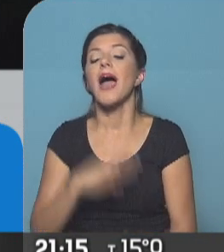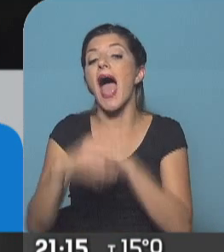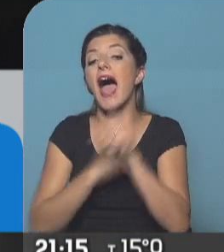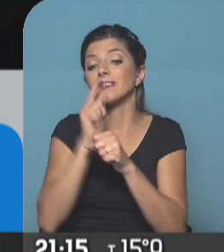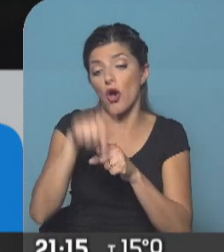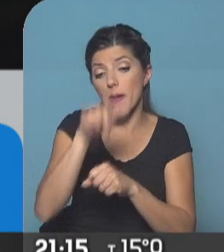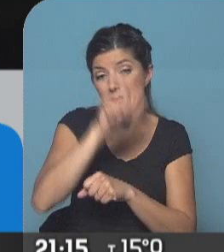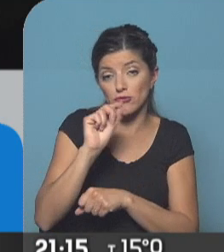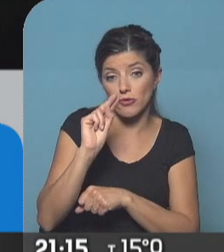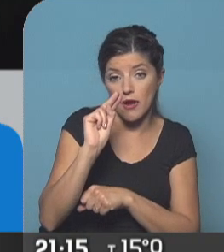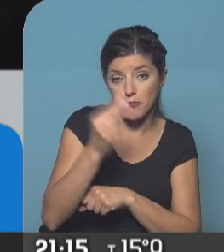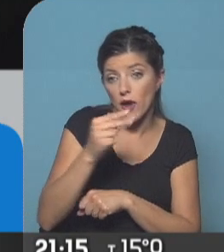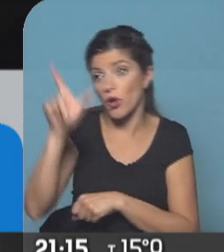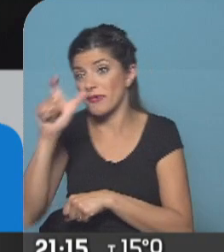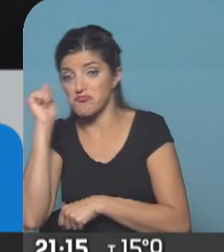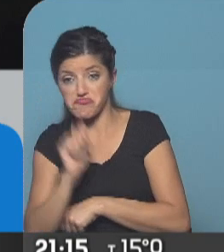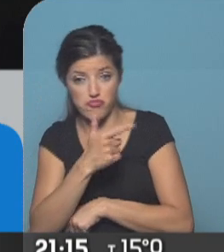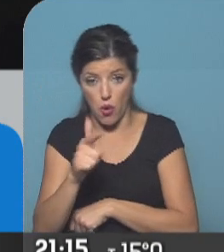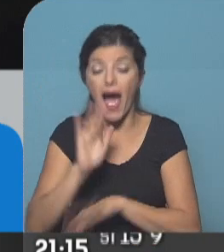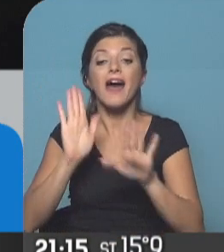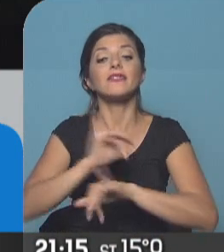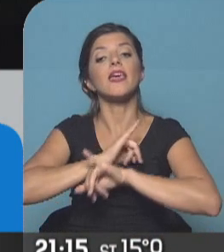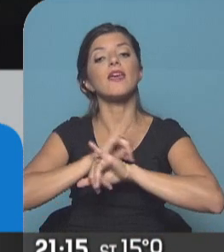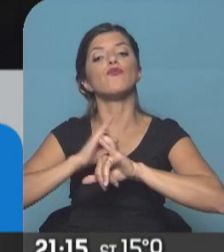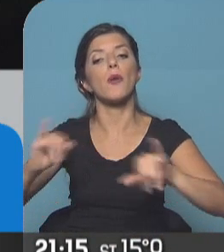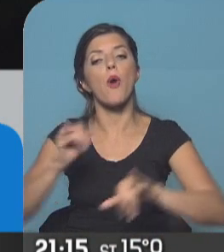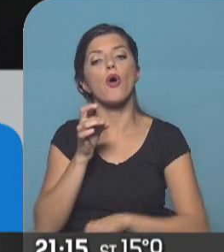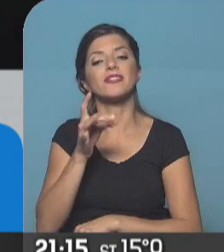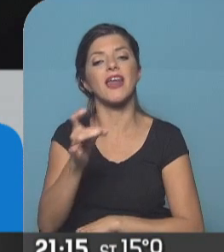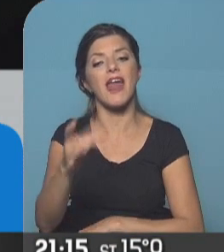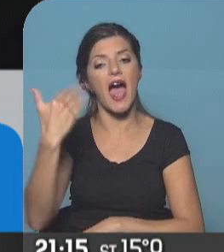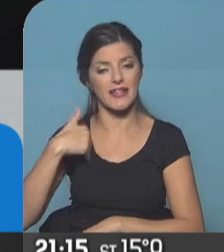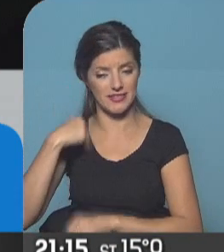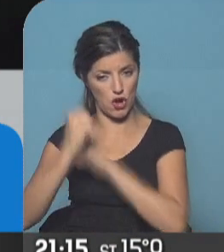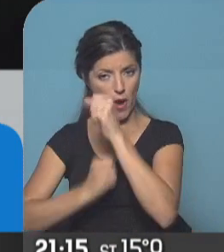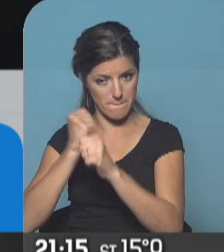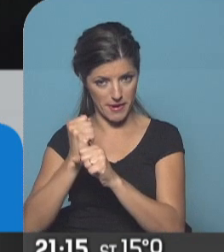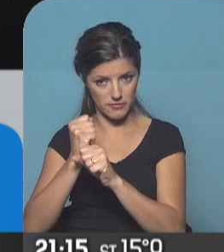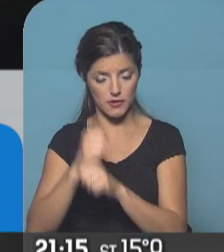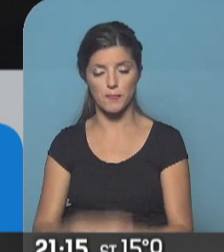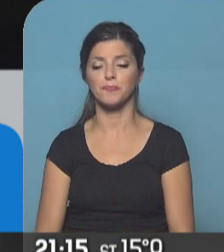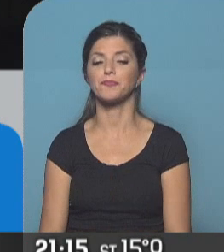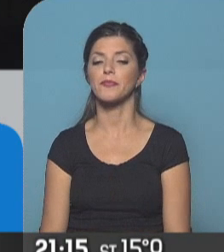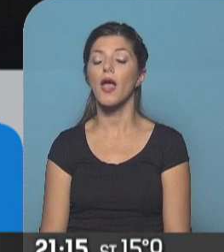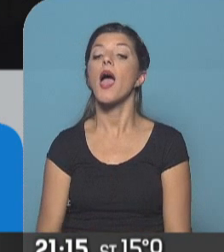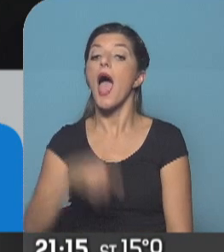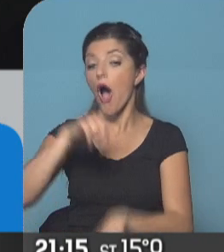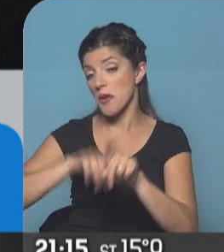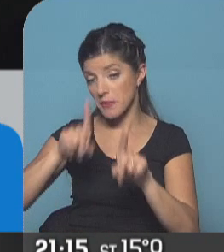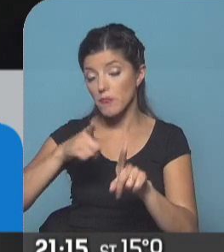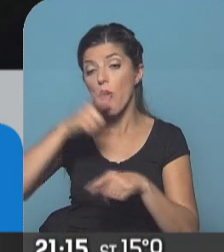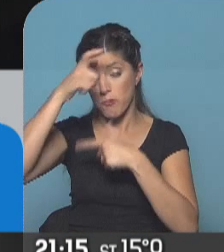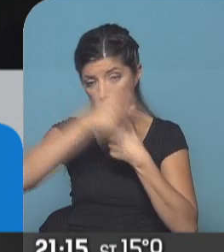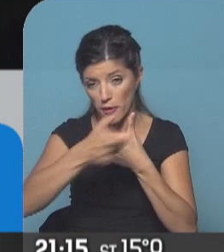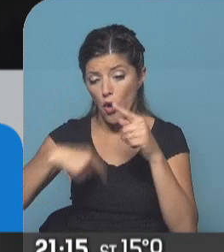ni tampoco heridos esto es lo que informó la empresa 3 es argentinos trabajan bomberos para terminar de